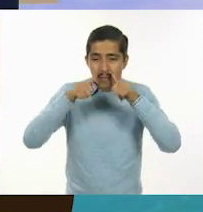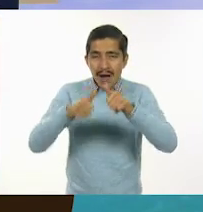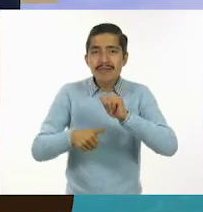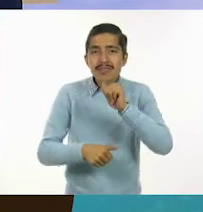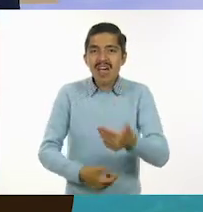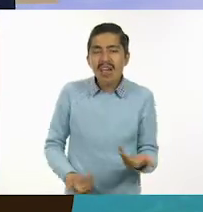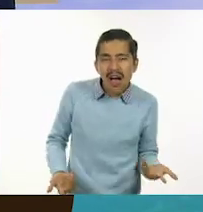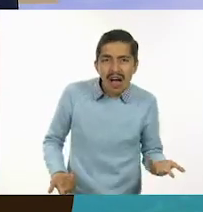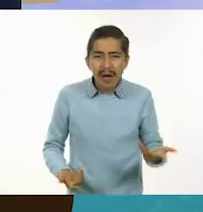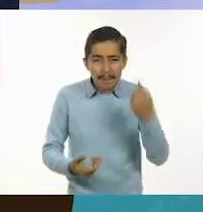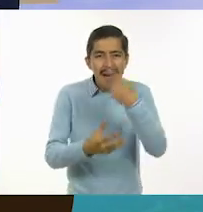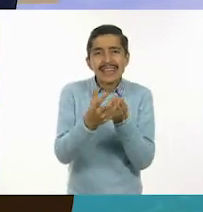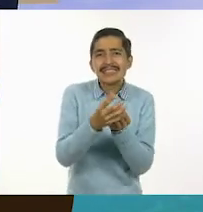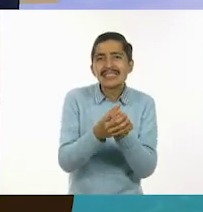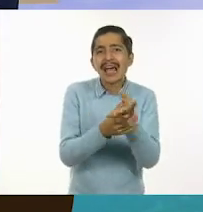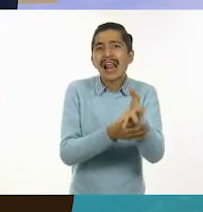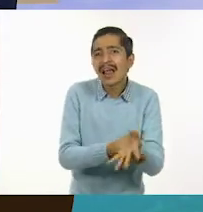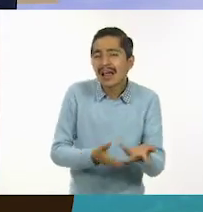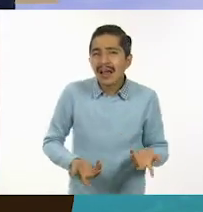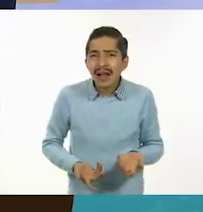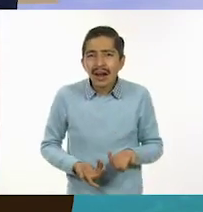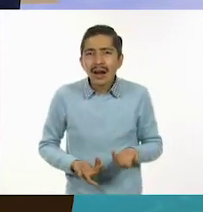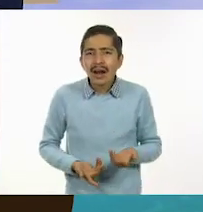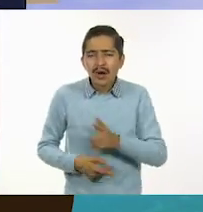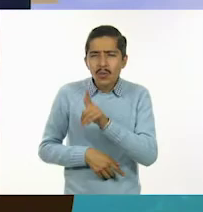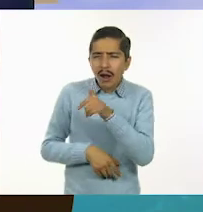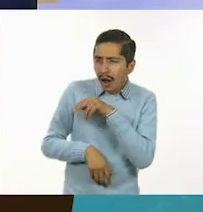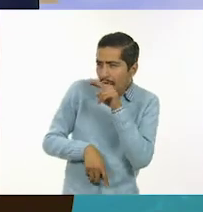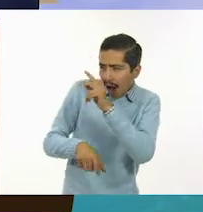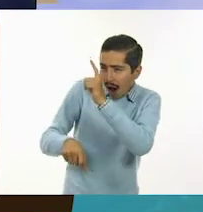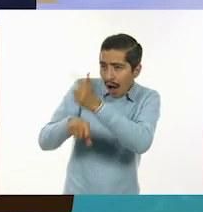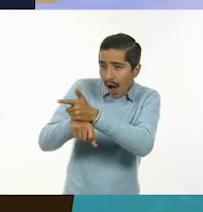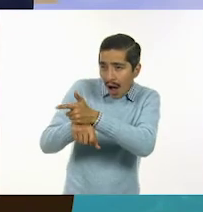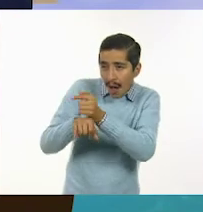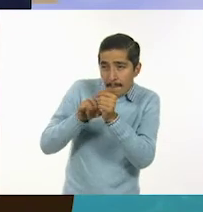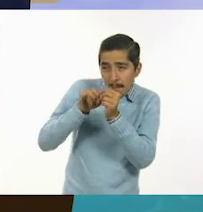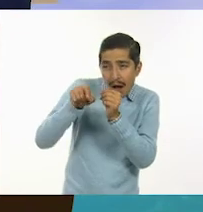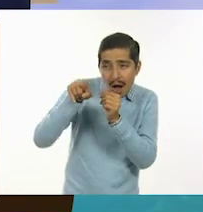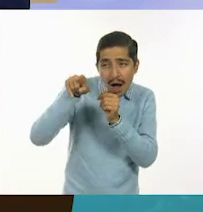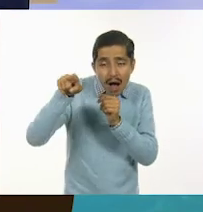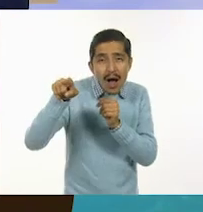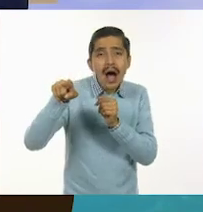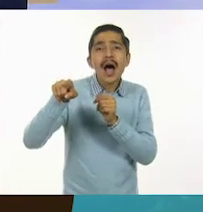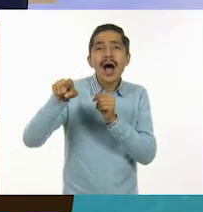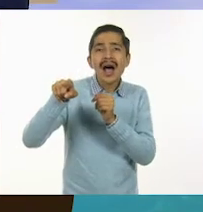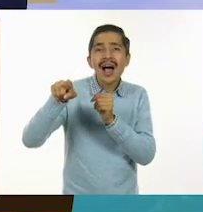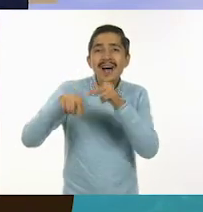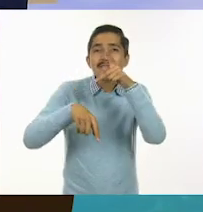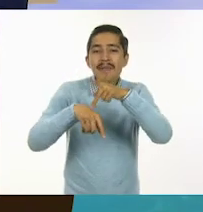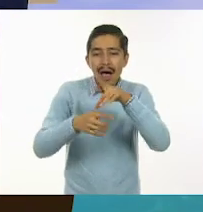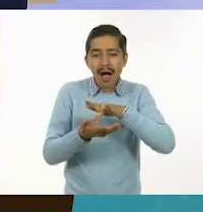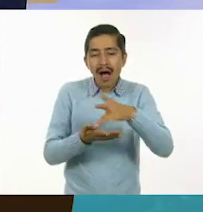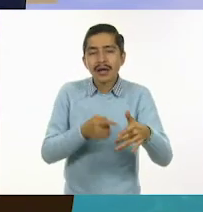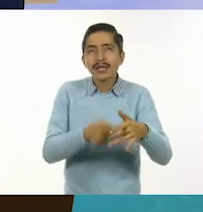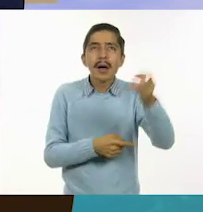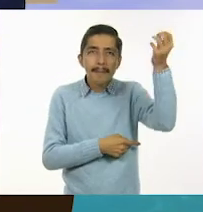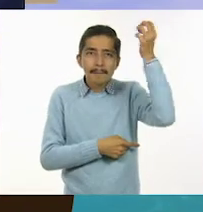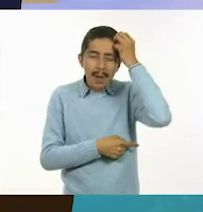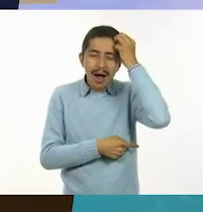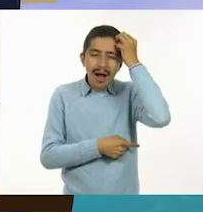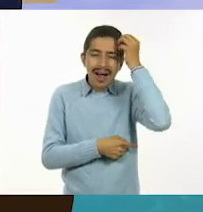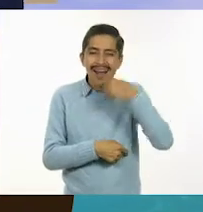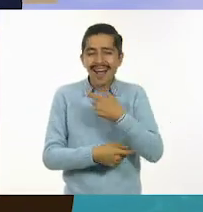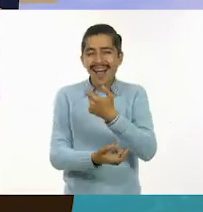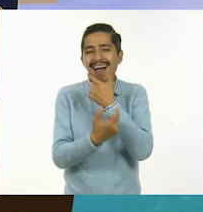salida. Ahí descubrió la luz al fondo de la cueva. Su piedra le había provocado risa y esa risa le había ayudado a